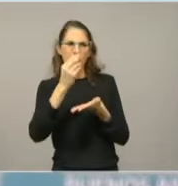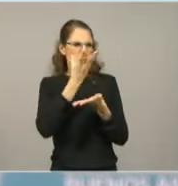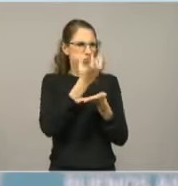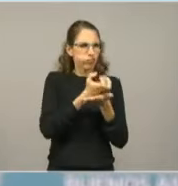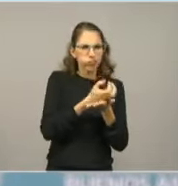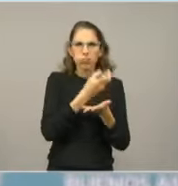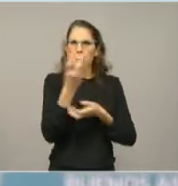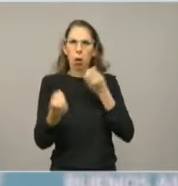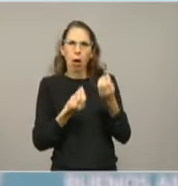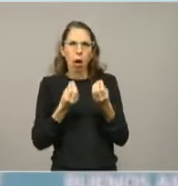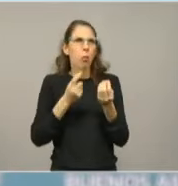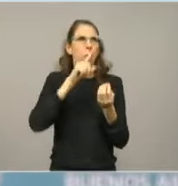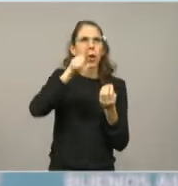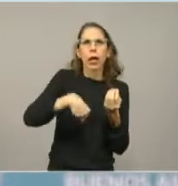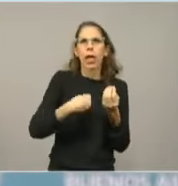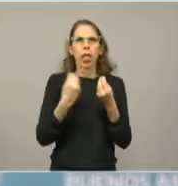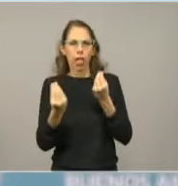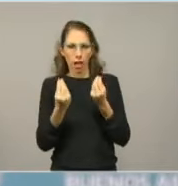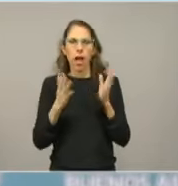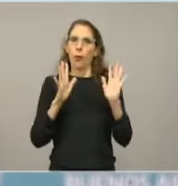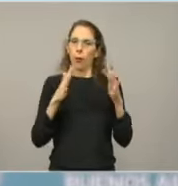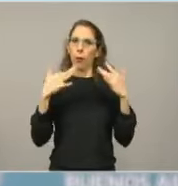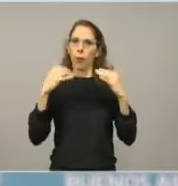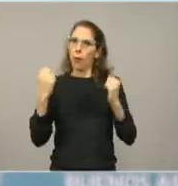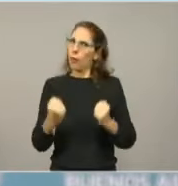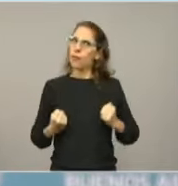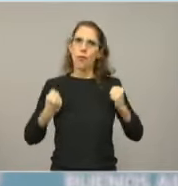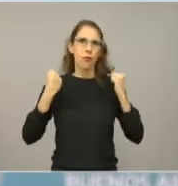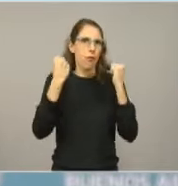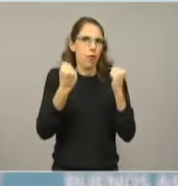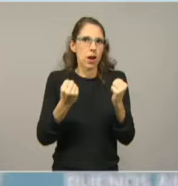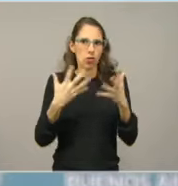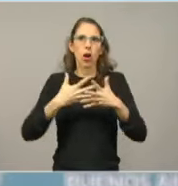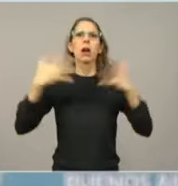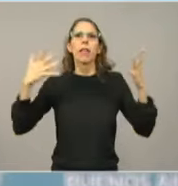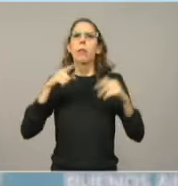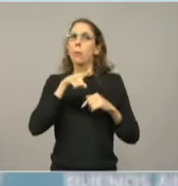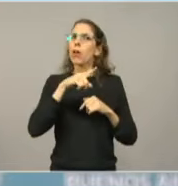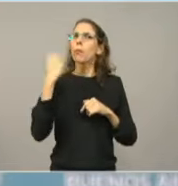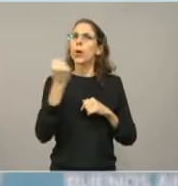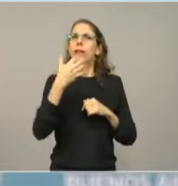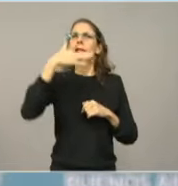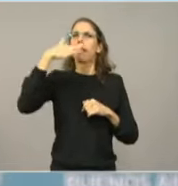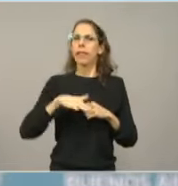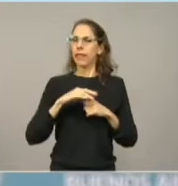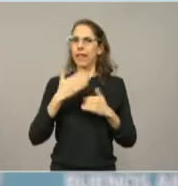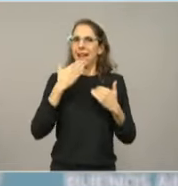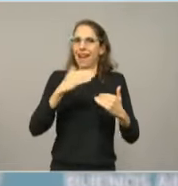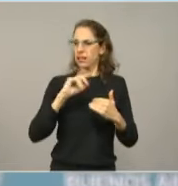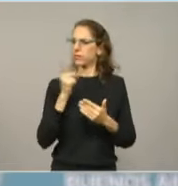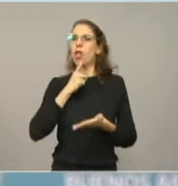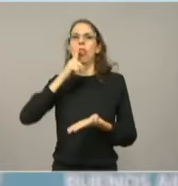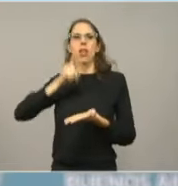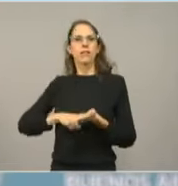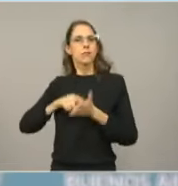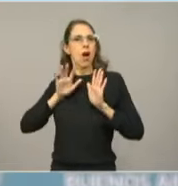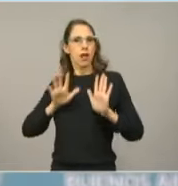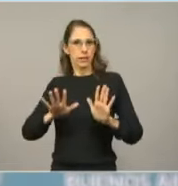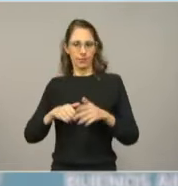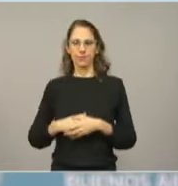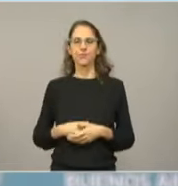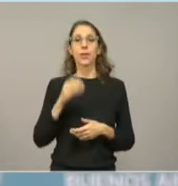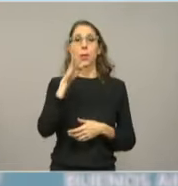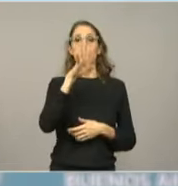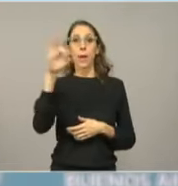no hay mucha magia para explicarlo Pero sí hay mucho esfuerzo para que se tenga en cuenta es una decisión política eh el banco provincia al igual que todos los